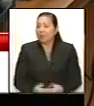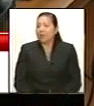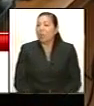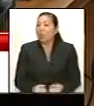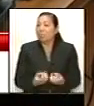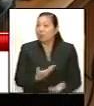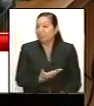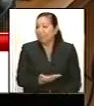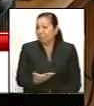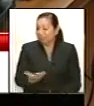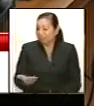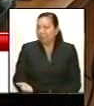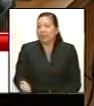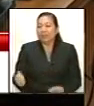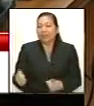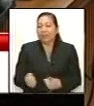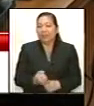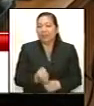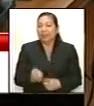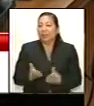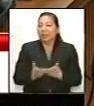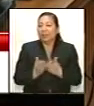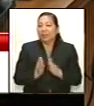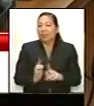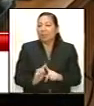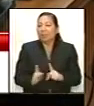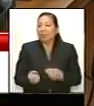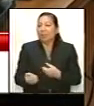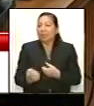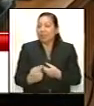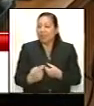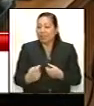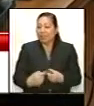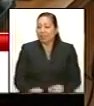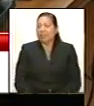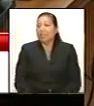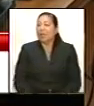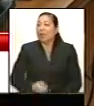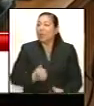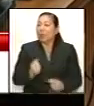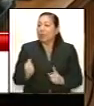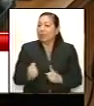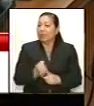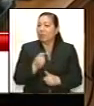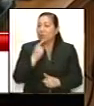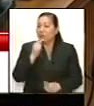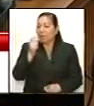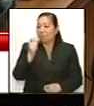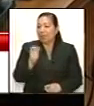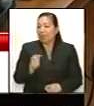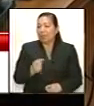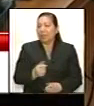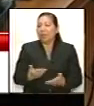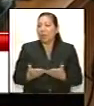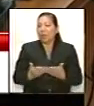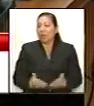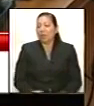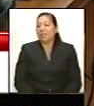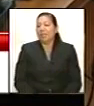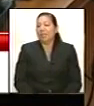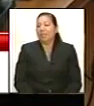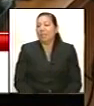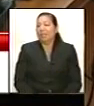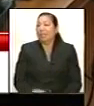Muchos de ellos violencia entre estudiantes, pero también recogemos violencia en la cual el agresor es un personal de la institución educativa, vale decir,